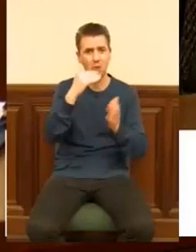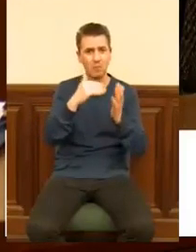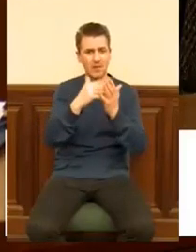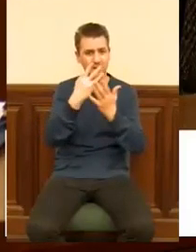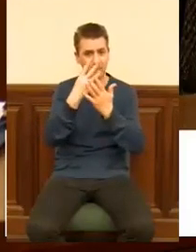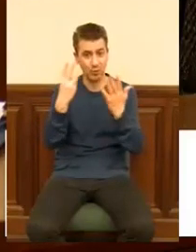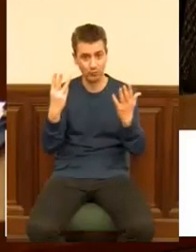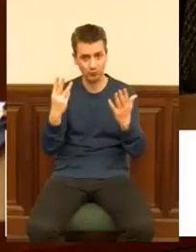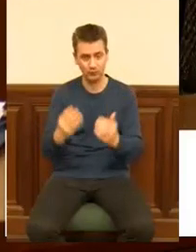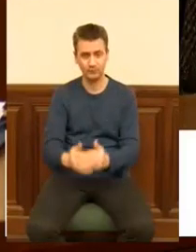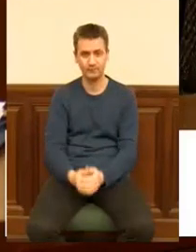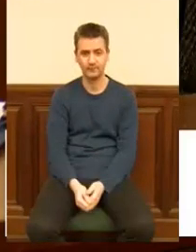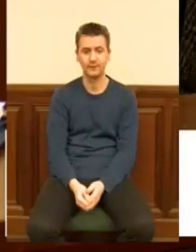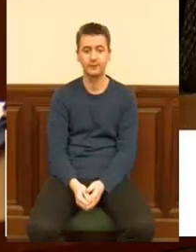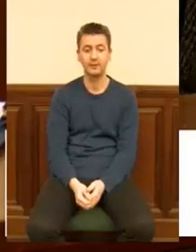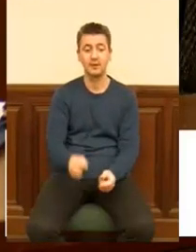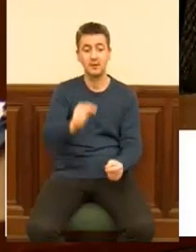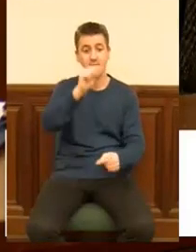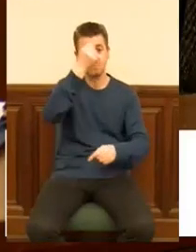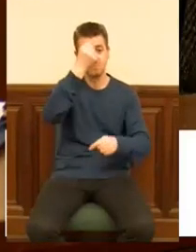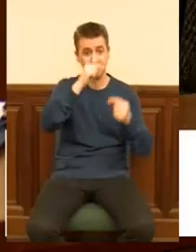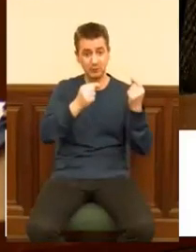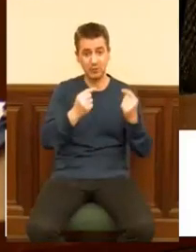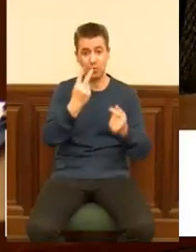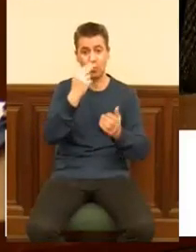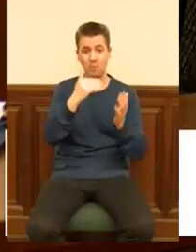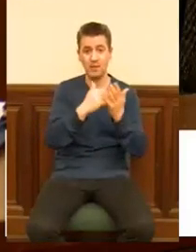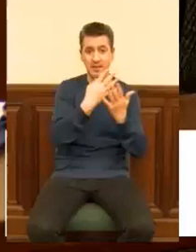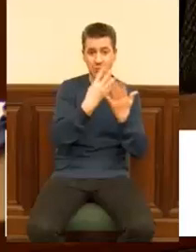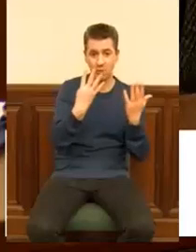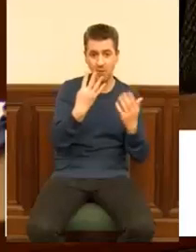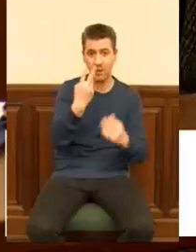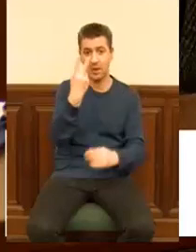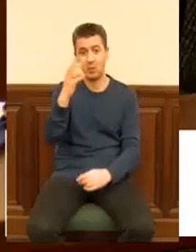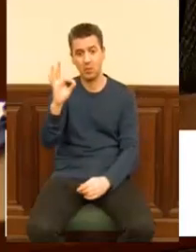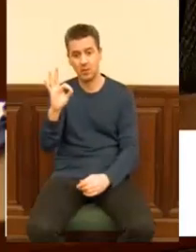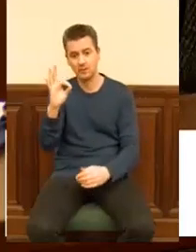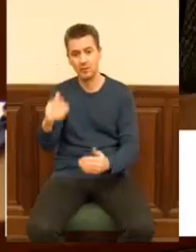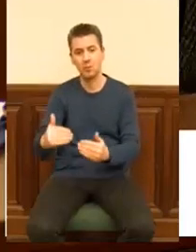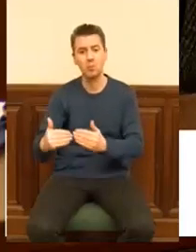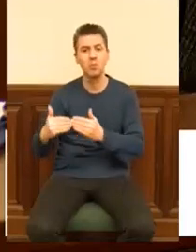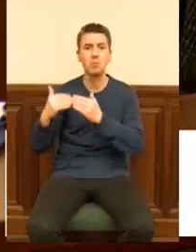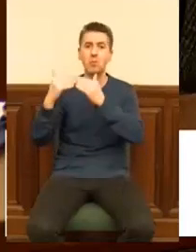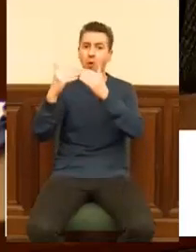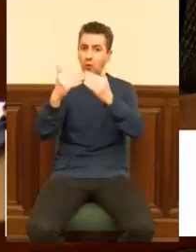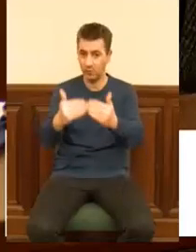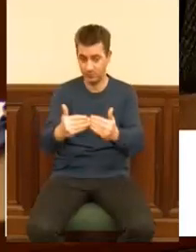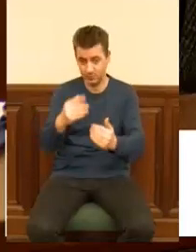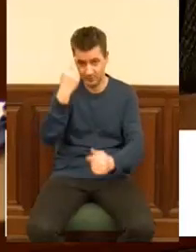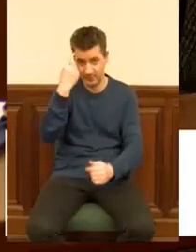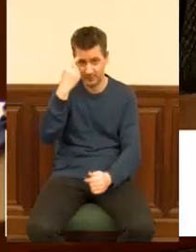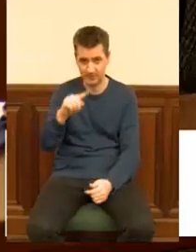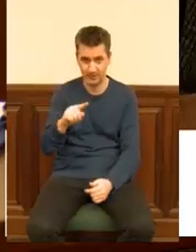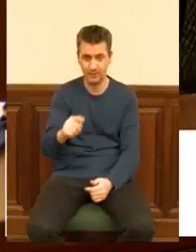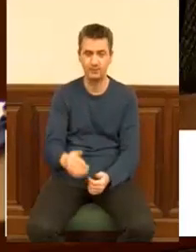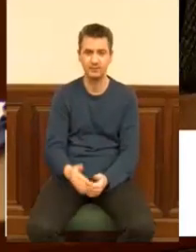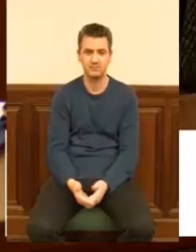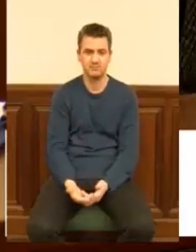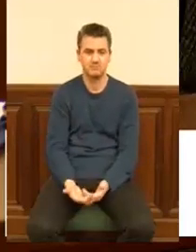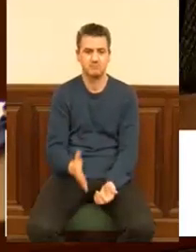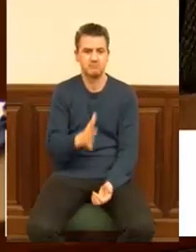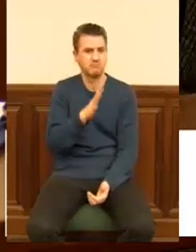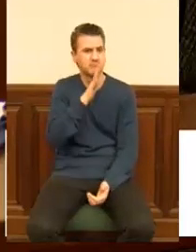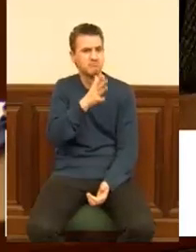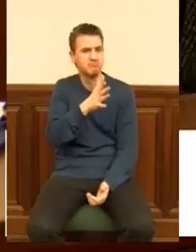2018. Los presupuestos de 2019 y 2020, como saben, son prorrogados, por lo que se debería explicar a cuento de que se